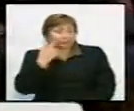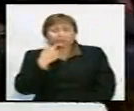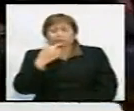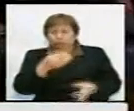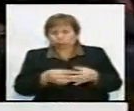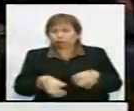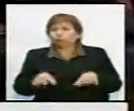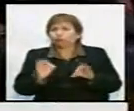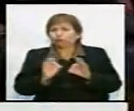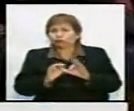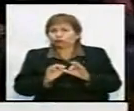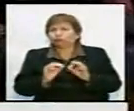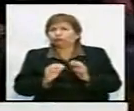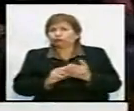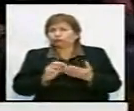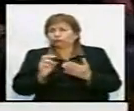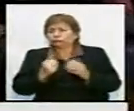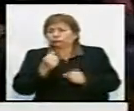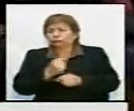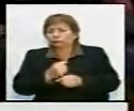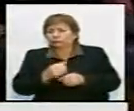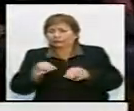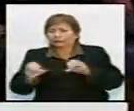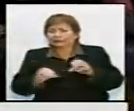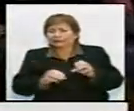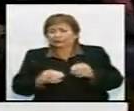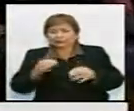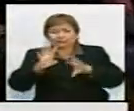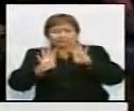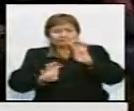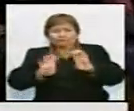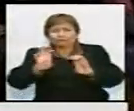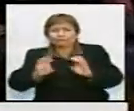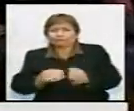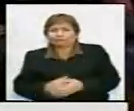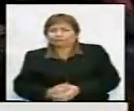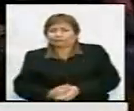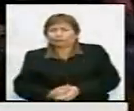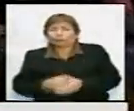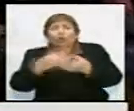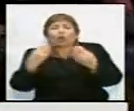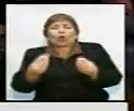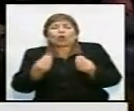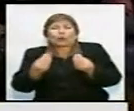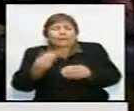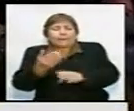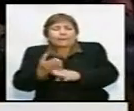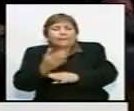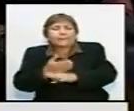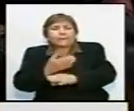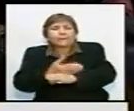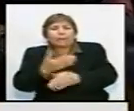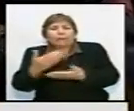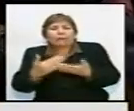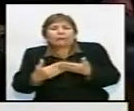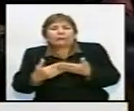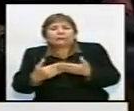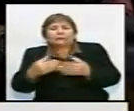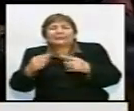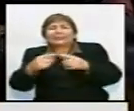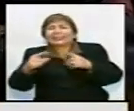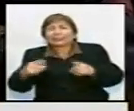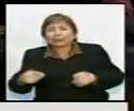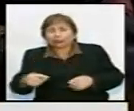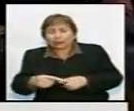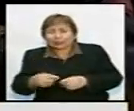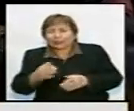puede conformar un grupo de trabajo, realizar una evaluación de ver cómo ha avanzado el Viceministerio de Gobernanza Territorial